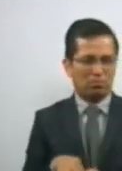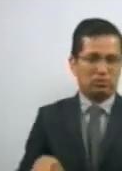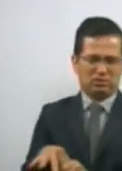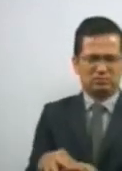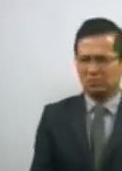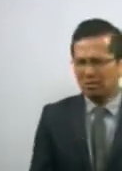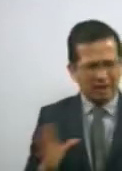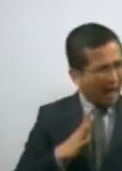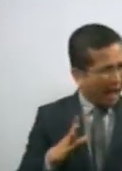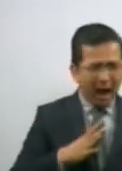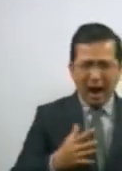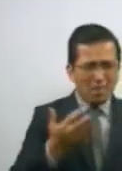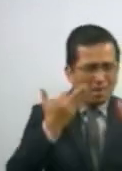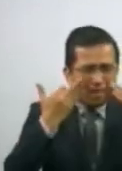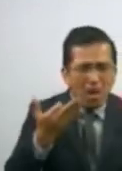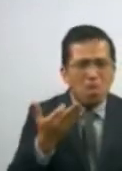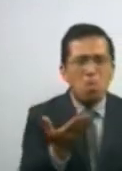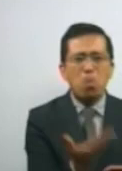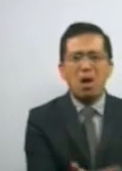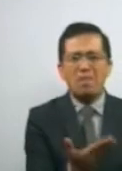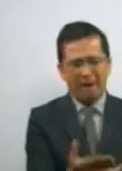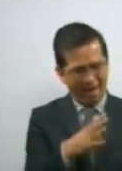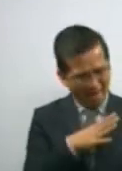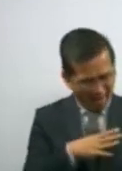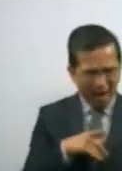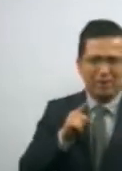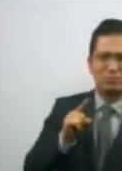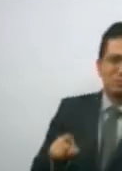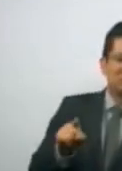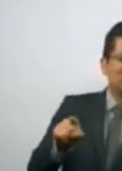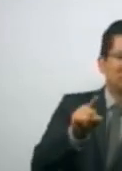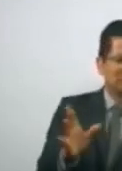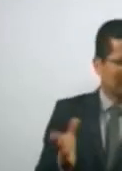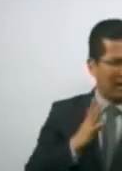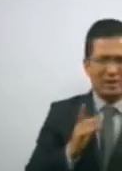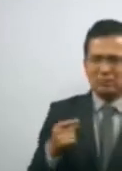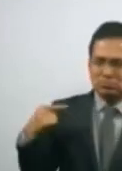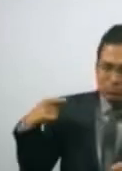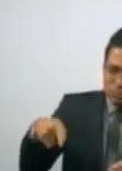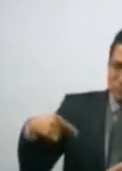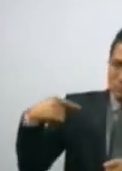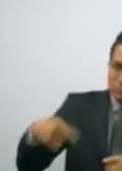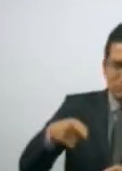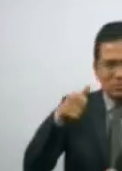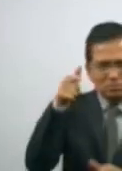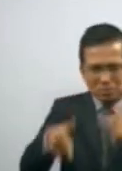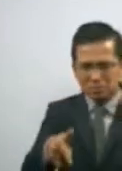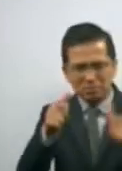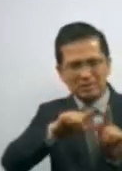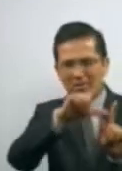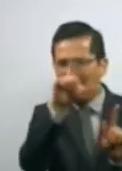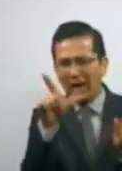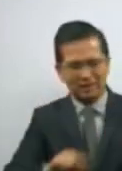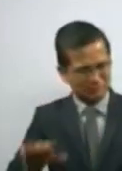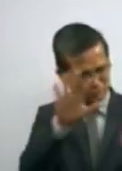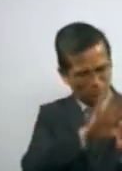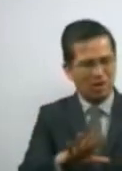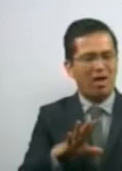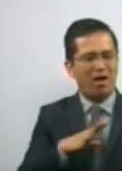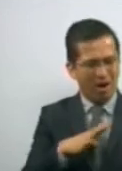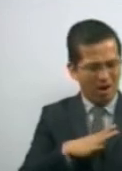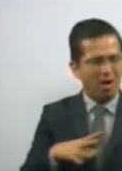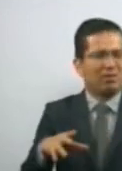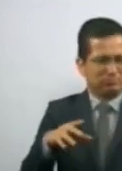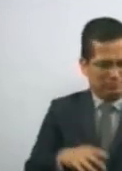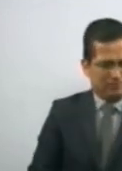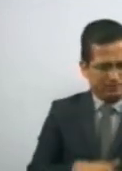mata cualquier argumento. Cada día está pasando así en toda la República Mexicana. No tenemos más